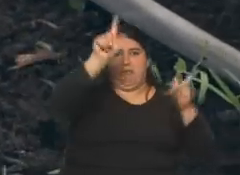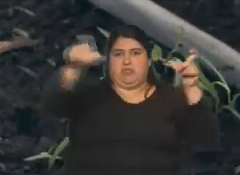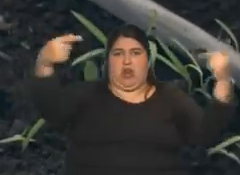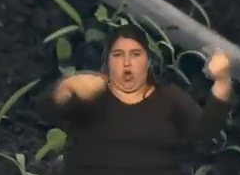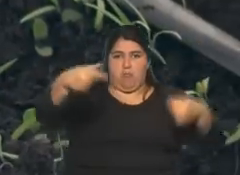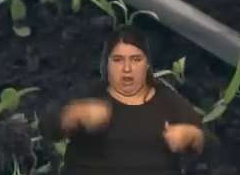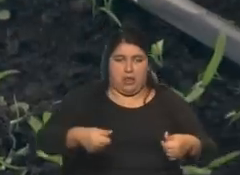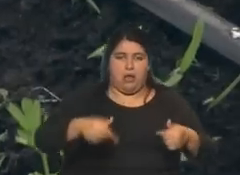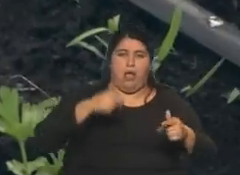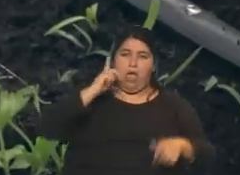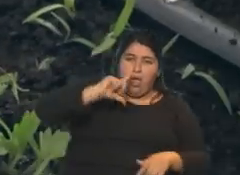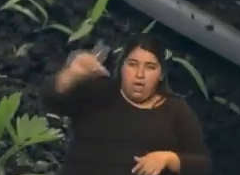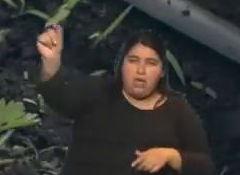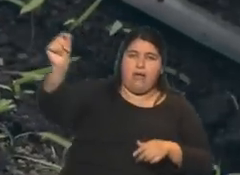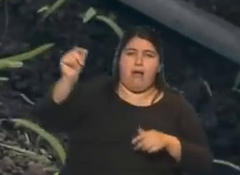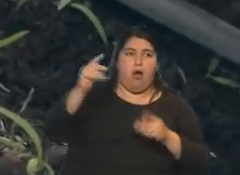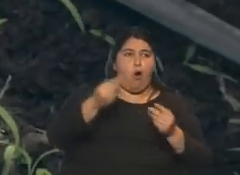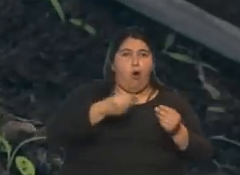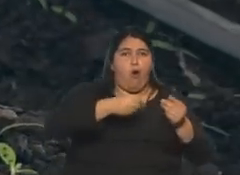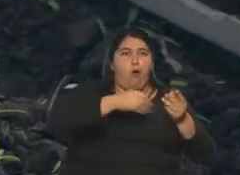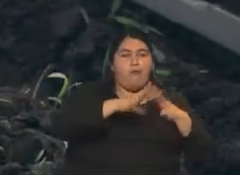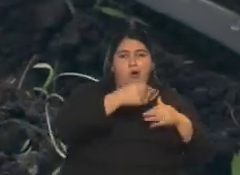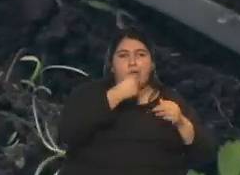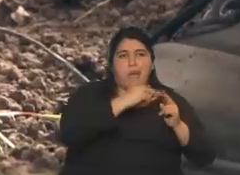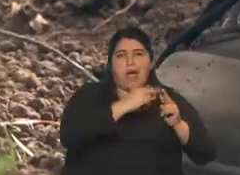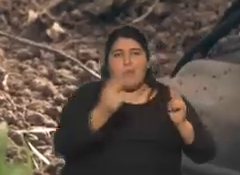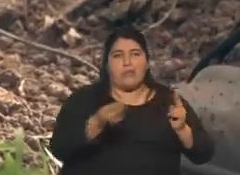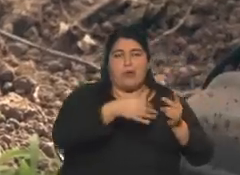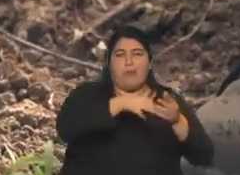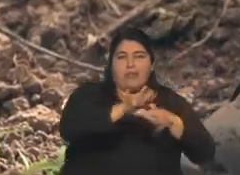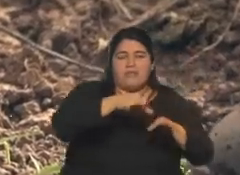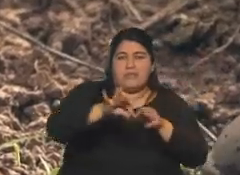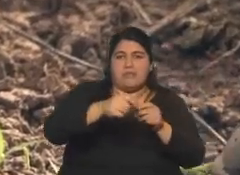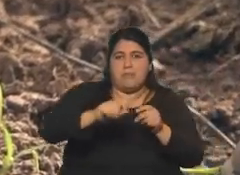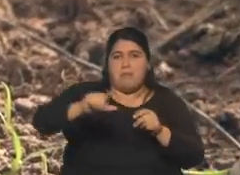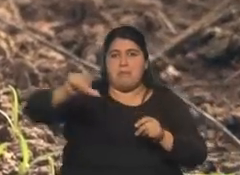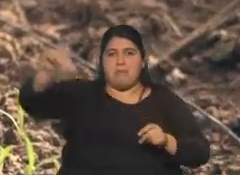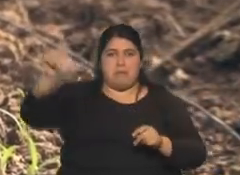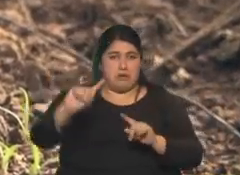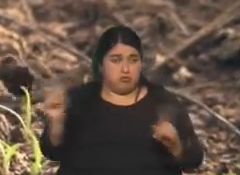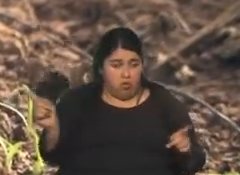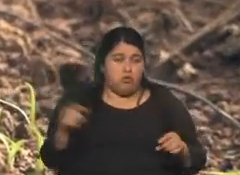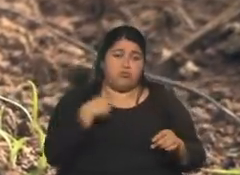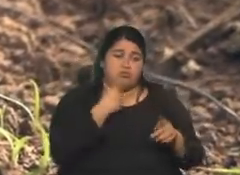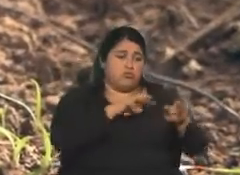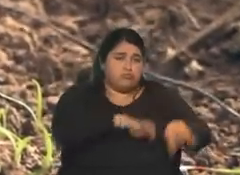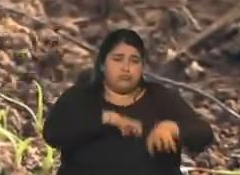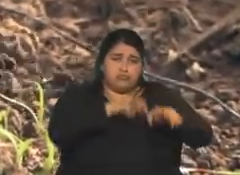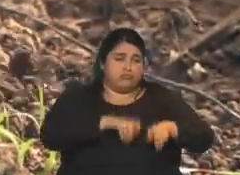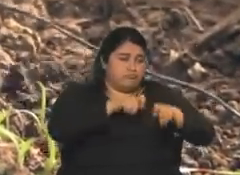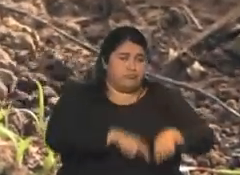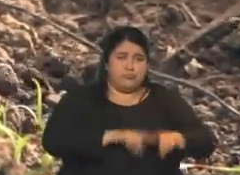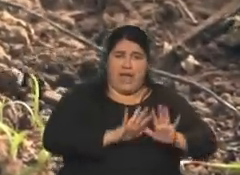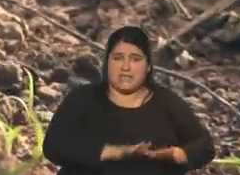hacer kilómetros, que no tenga que pasar por muchas manos. En definitiva, es lo que creemos que hay que hacer y reproducir en todo el interior de la